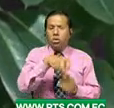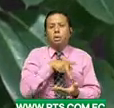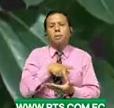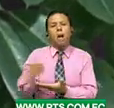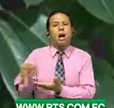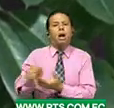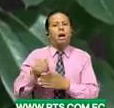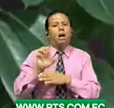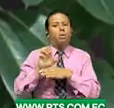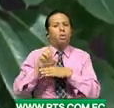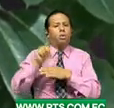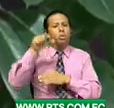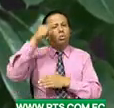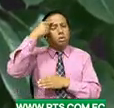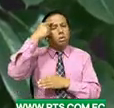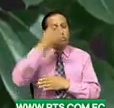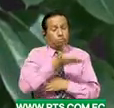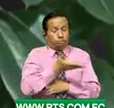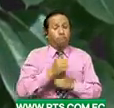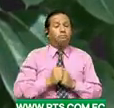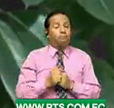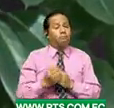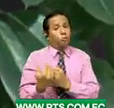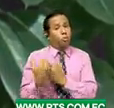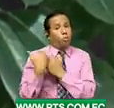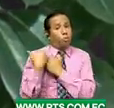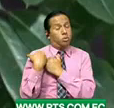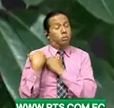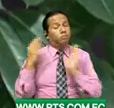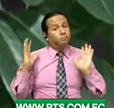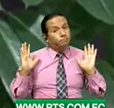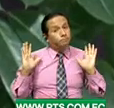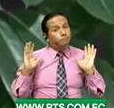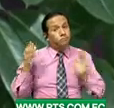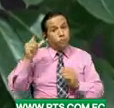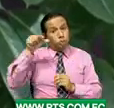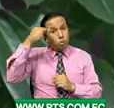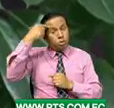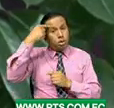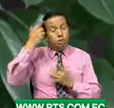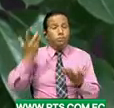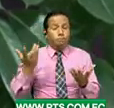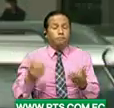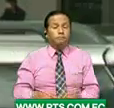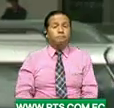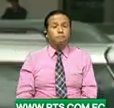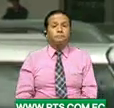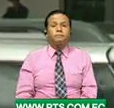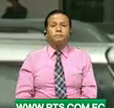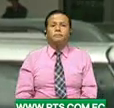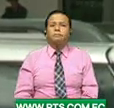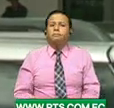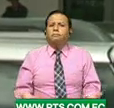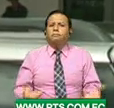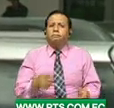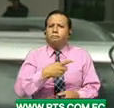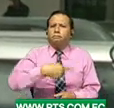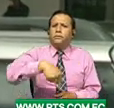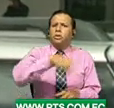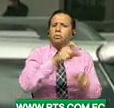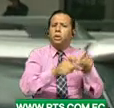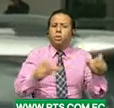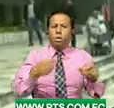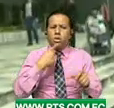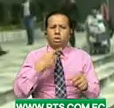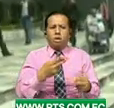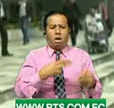ellos satisfacer esta obligación frente al acreedor, que es el Estado. Quienes pueden optar por repudiar la